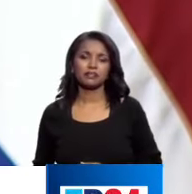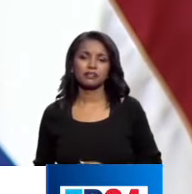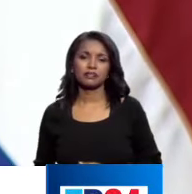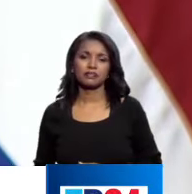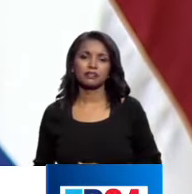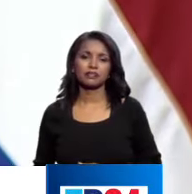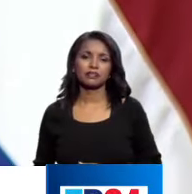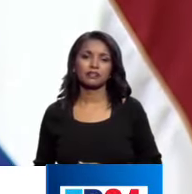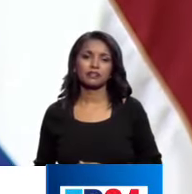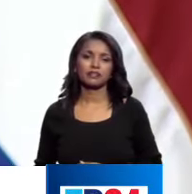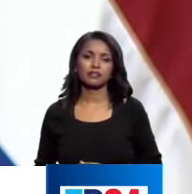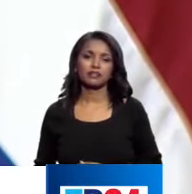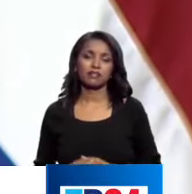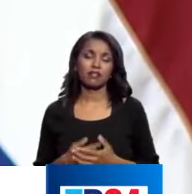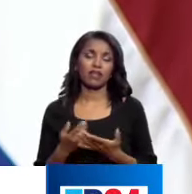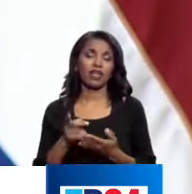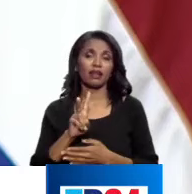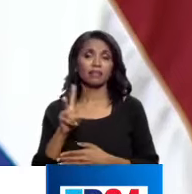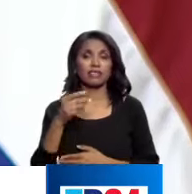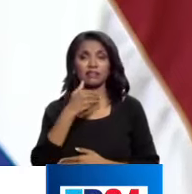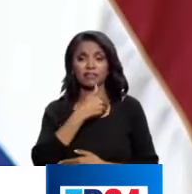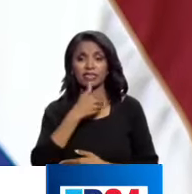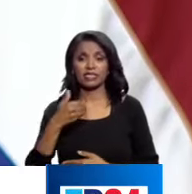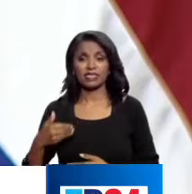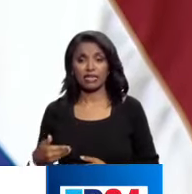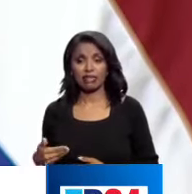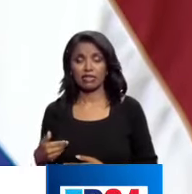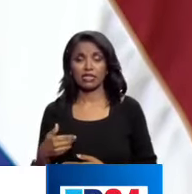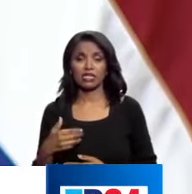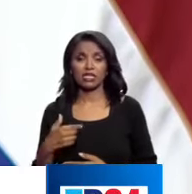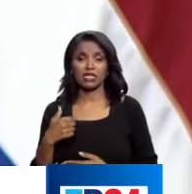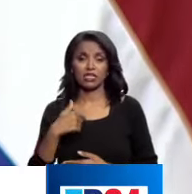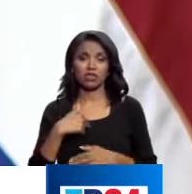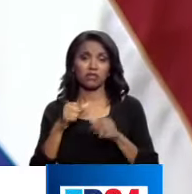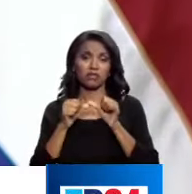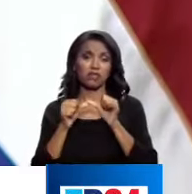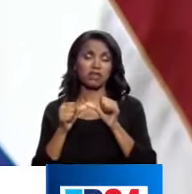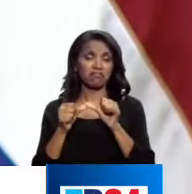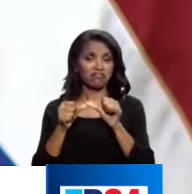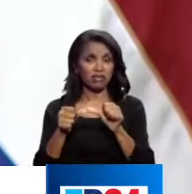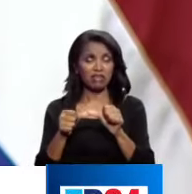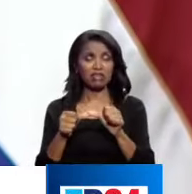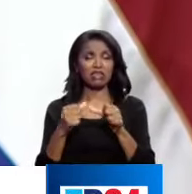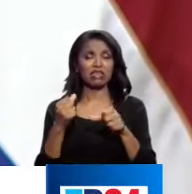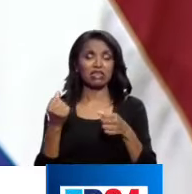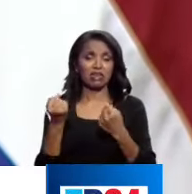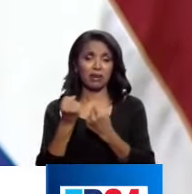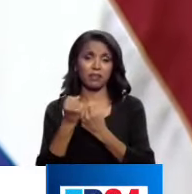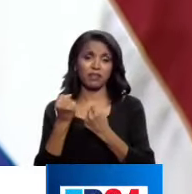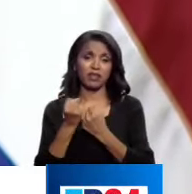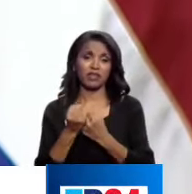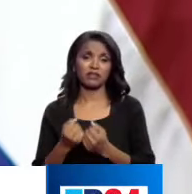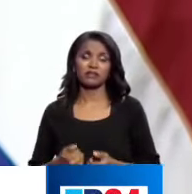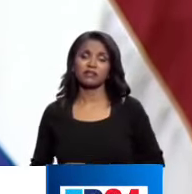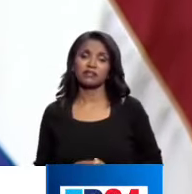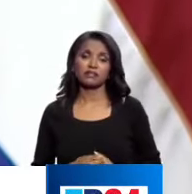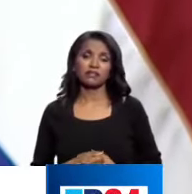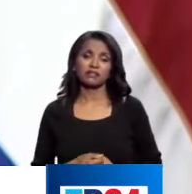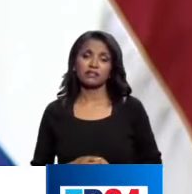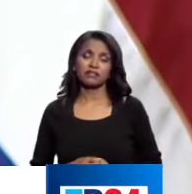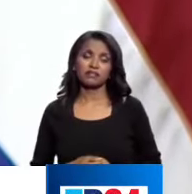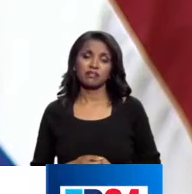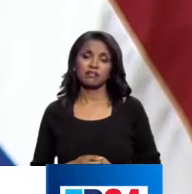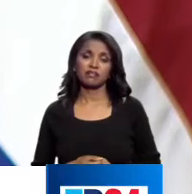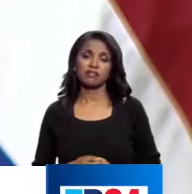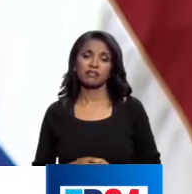Este gabinete lo preside el vicepresidente, y en mi administración lo seguirá presidiendo el vicepresidente de la República, y